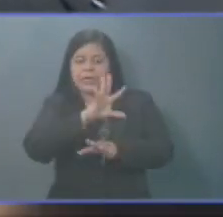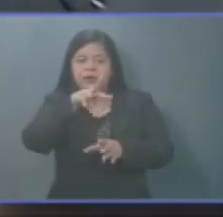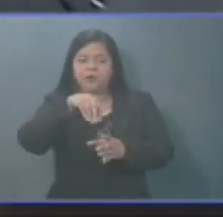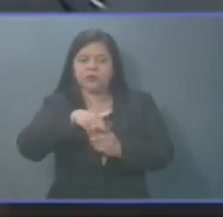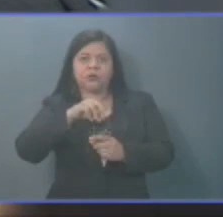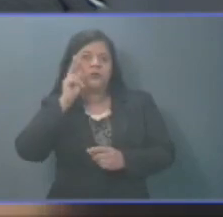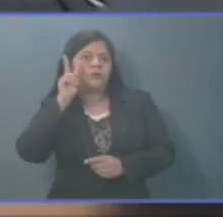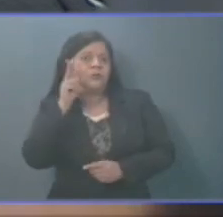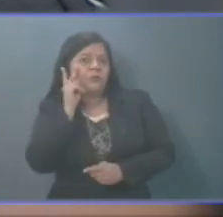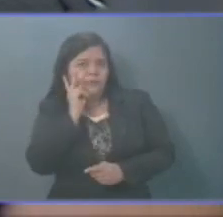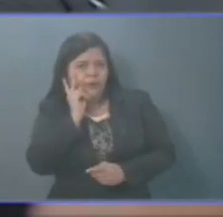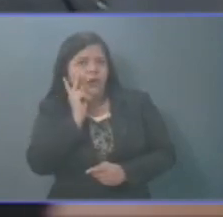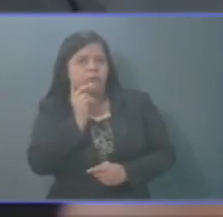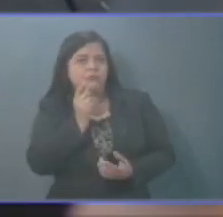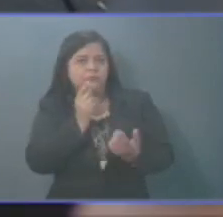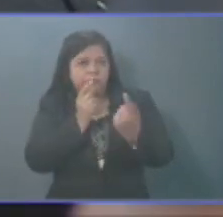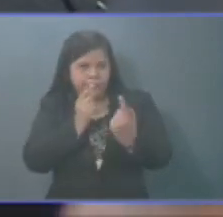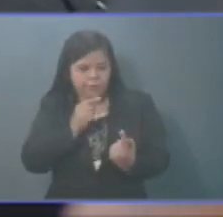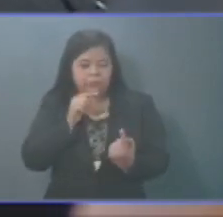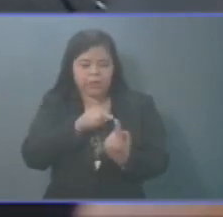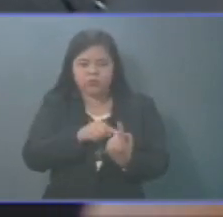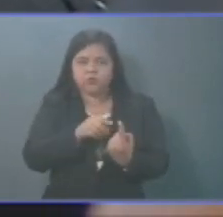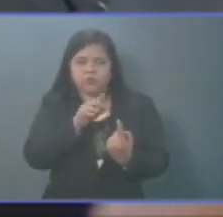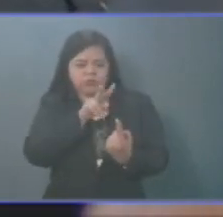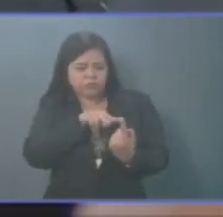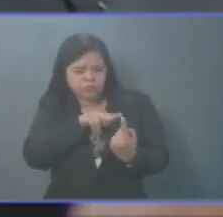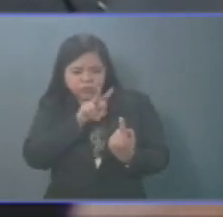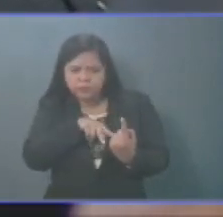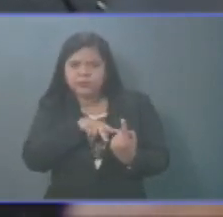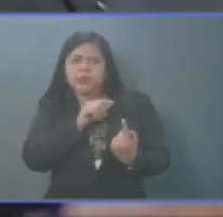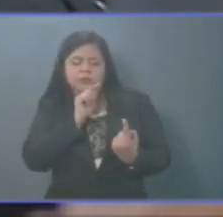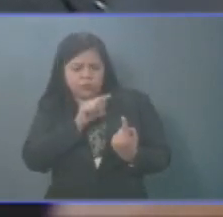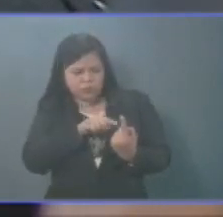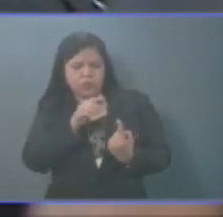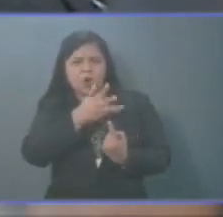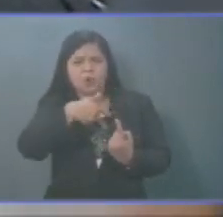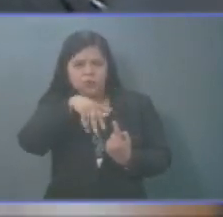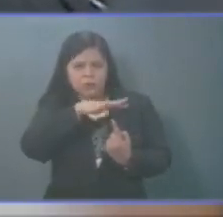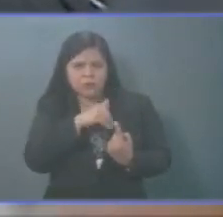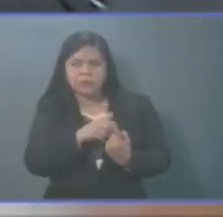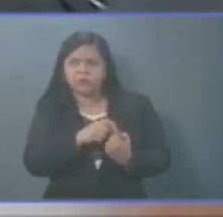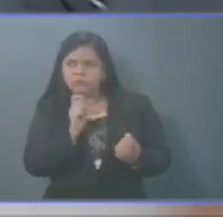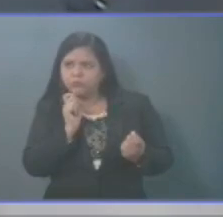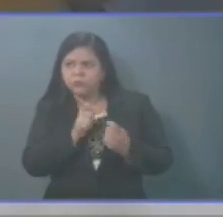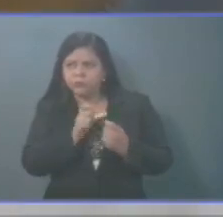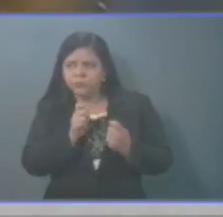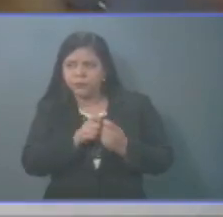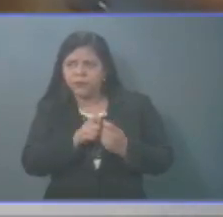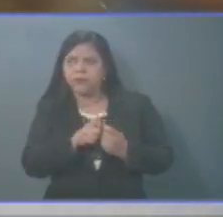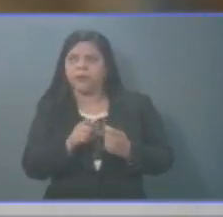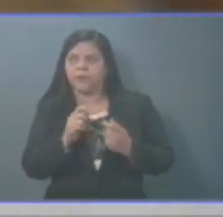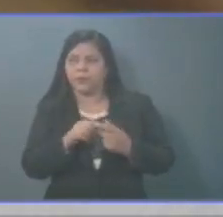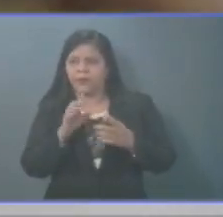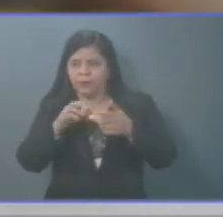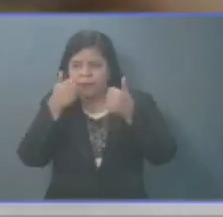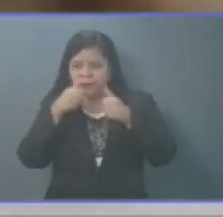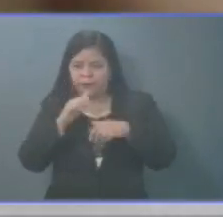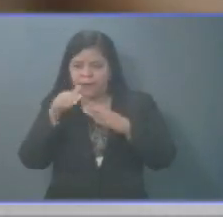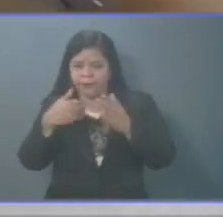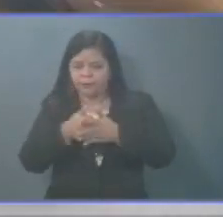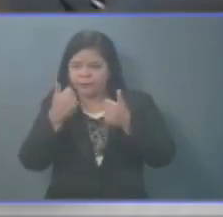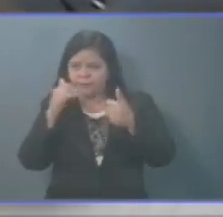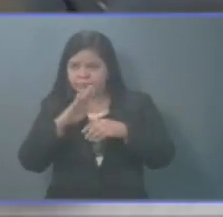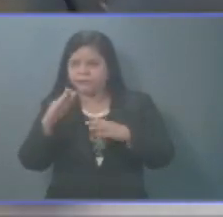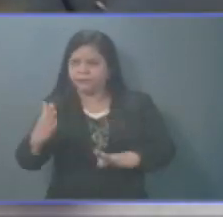rasgos característicos de la persona y la afirmación de su condición y especificidad humanas que conllevan a la eliminación